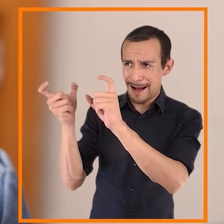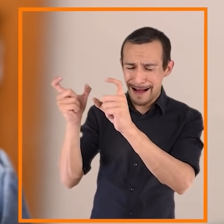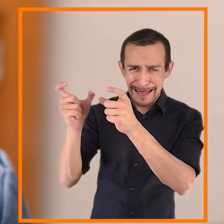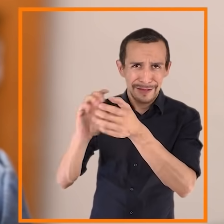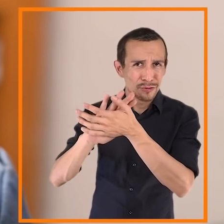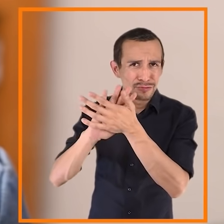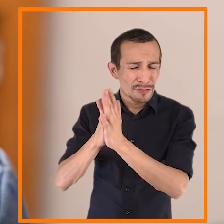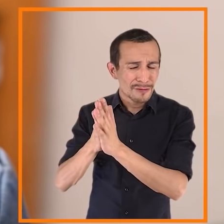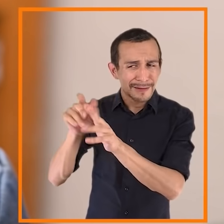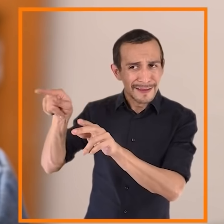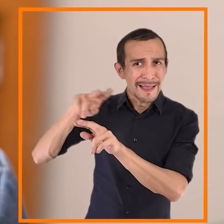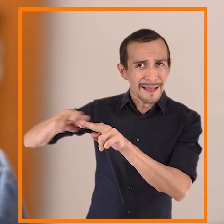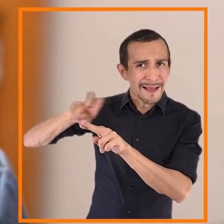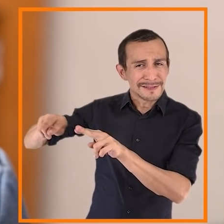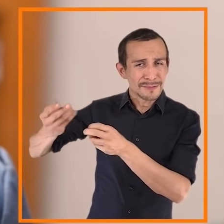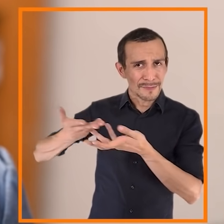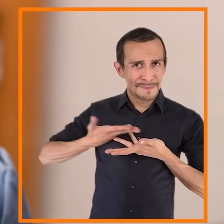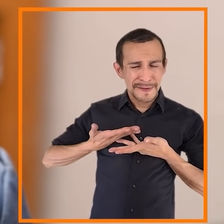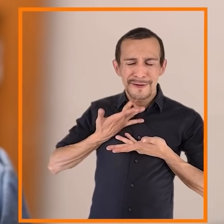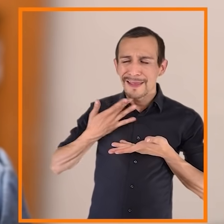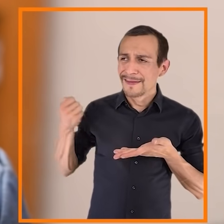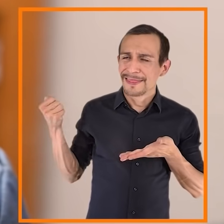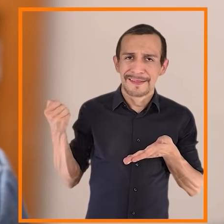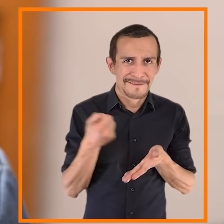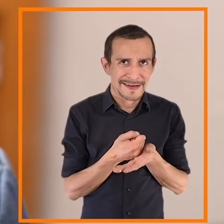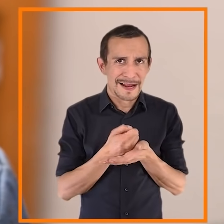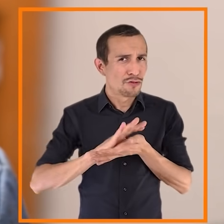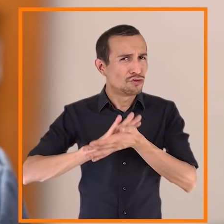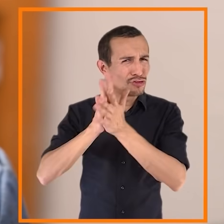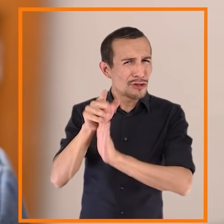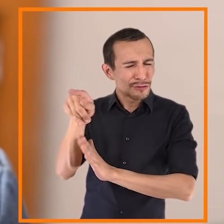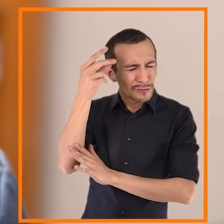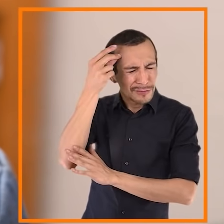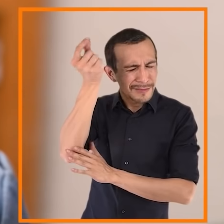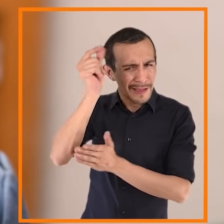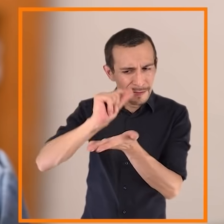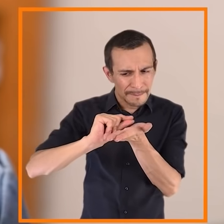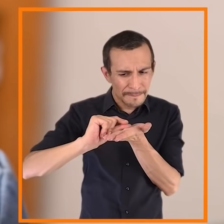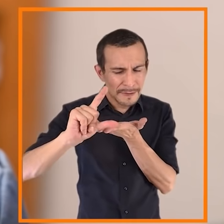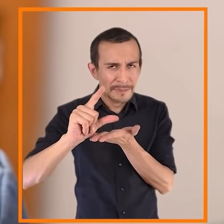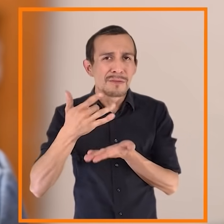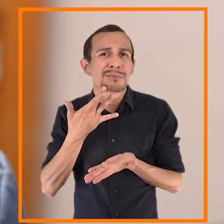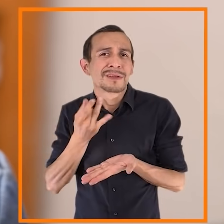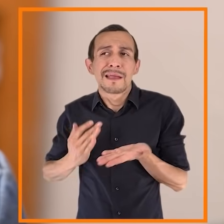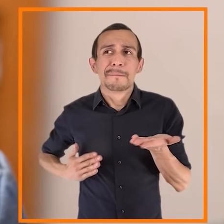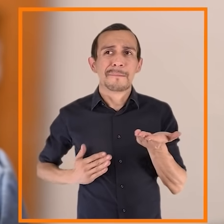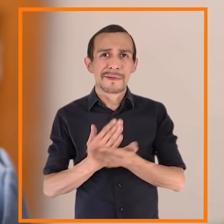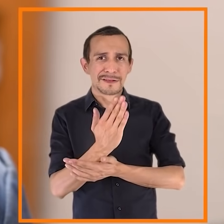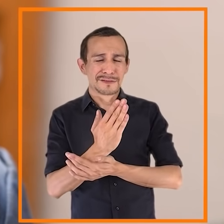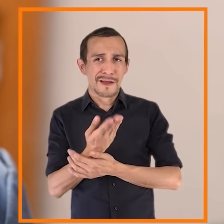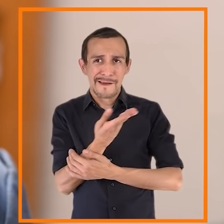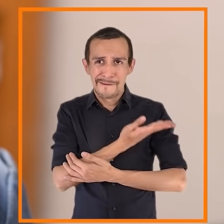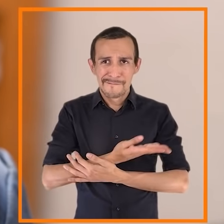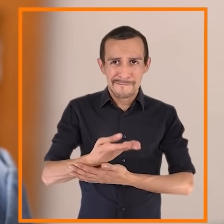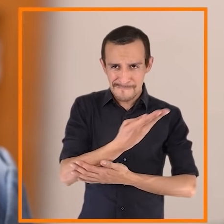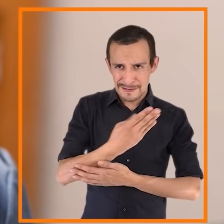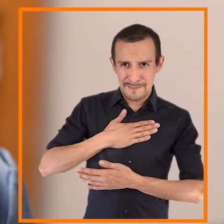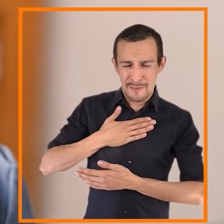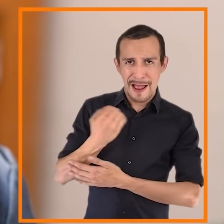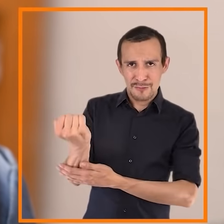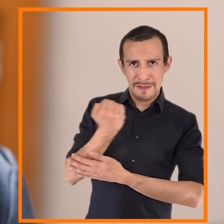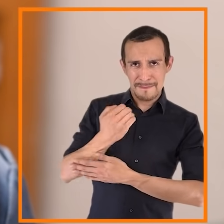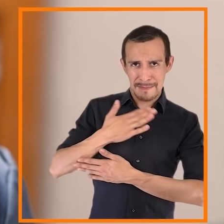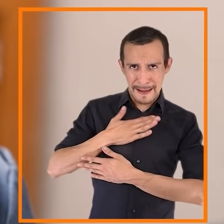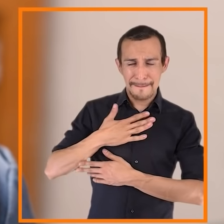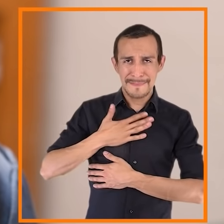gracias por todo lo que ha hecho, porque a la final todo este emprendimiento partió en base a ayudarme a